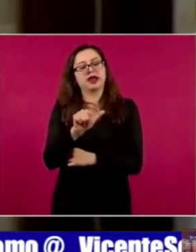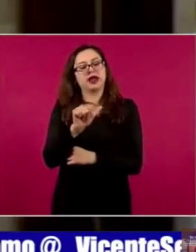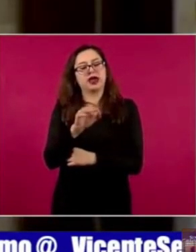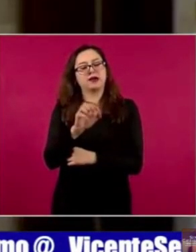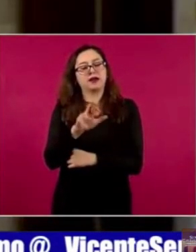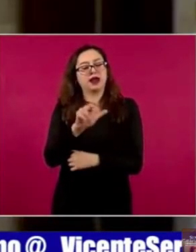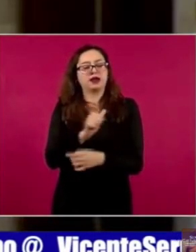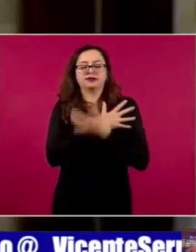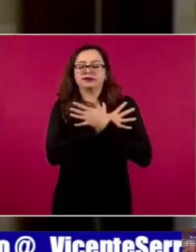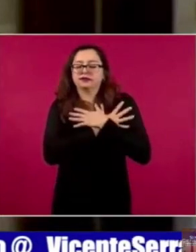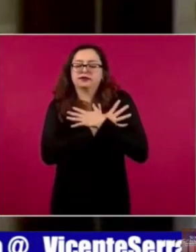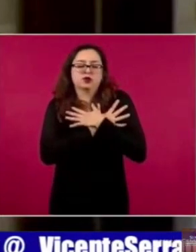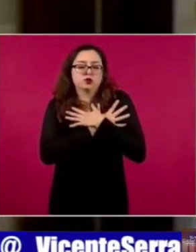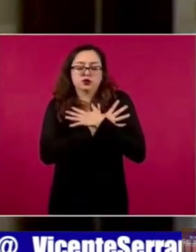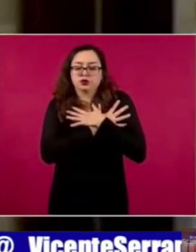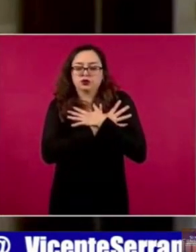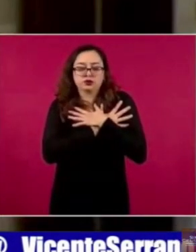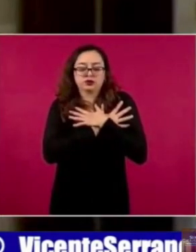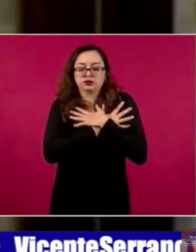Este hombre